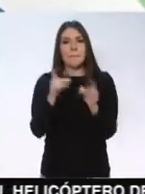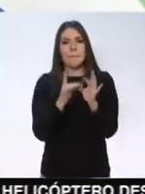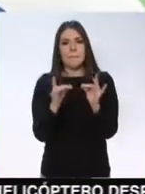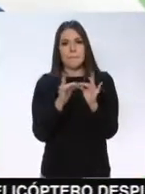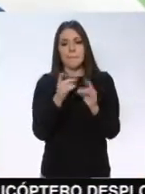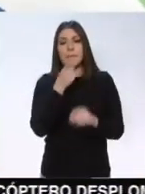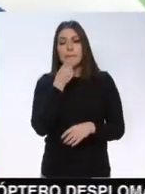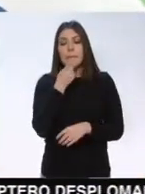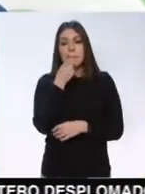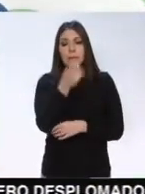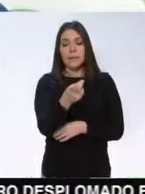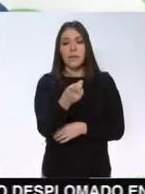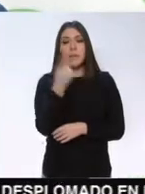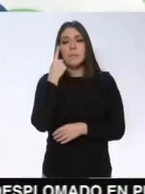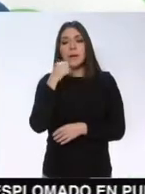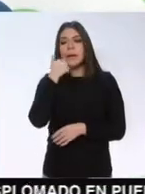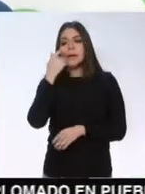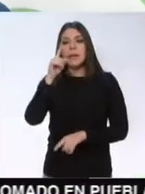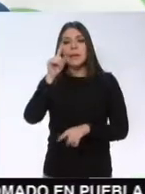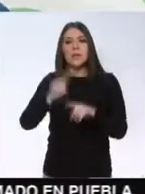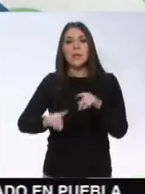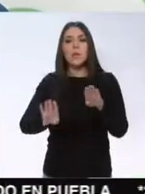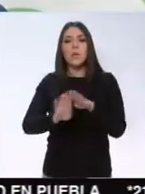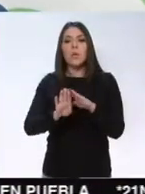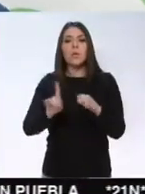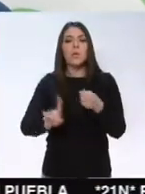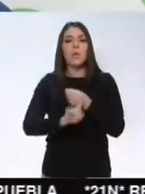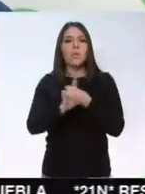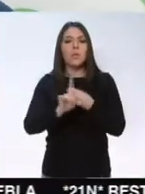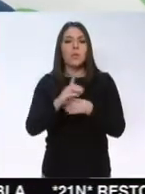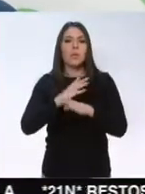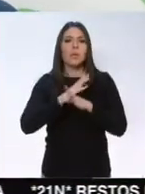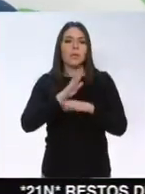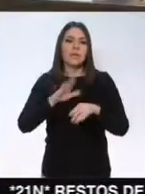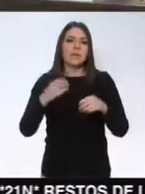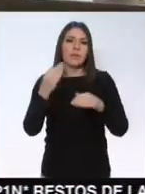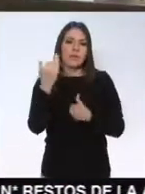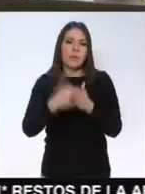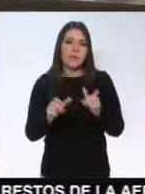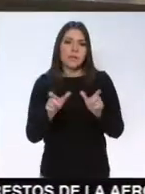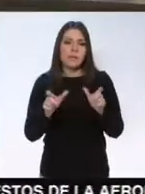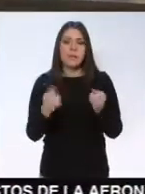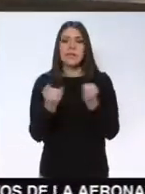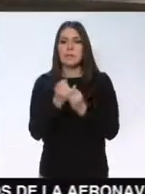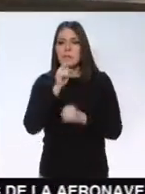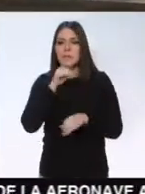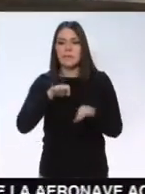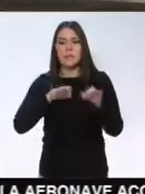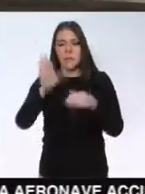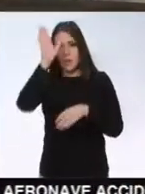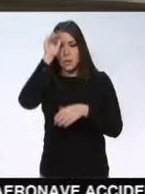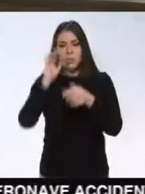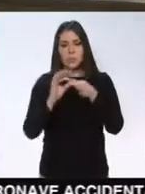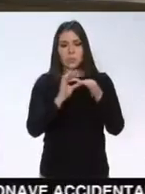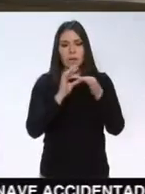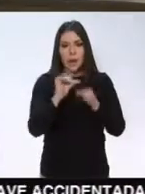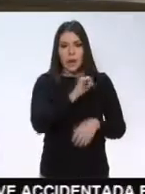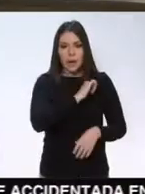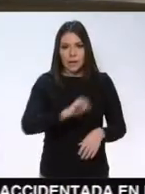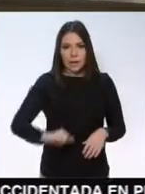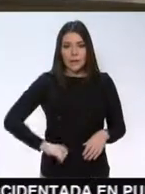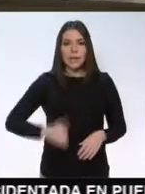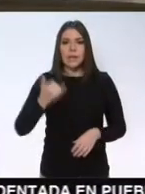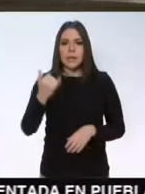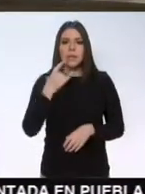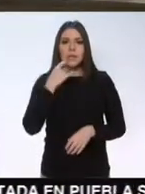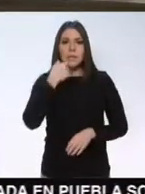Además, mencionó que en el combate a la inseguridad también trabajan las alcaldías y en la lucha contra el narcomenudeo lo llevan